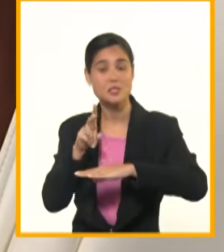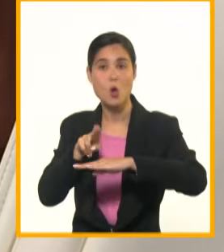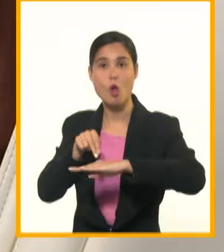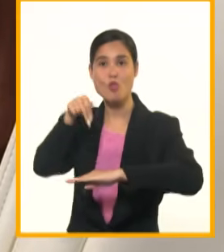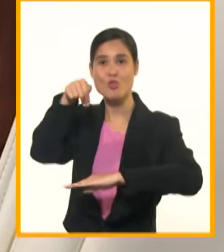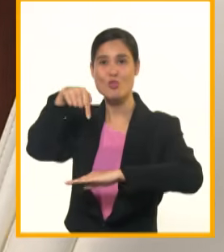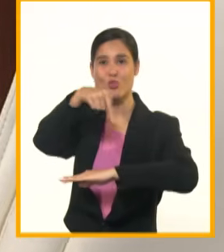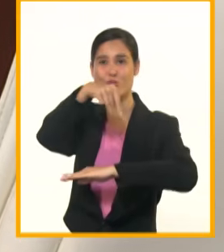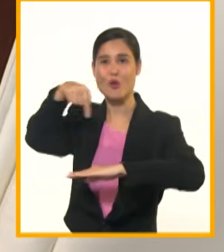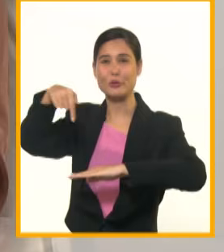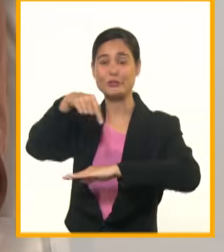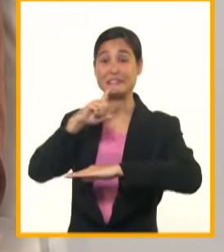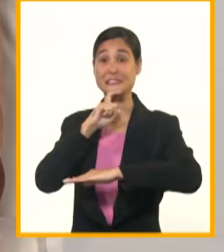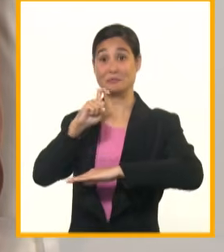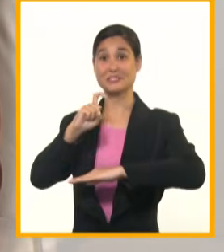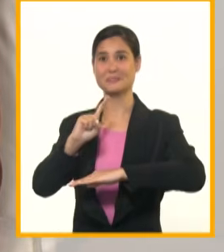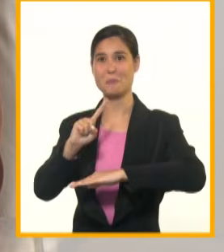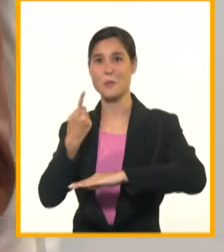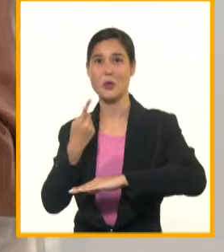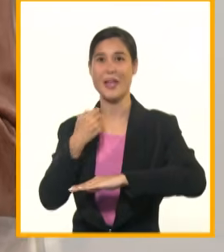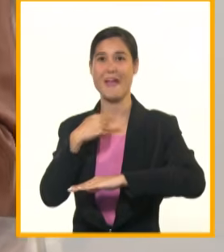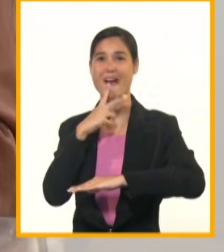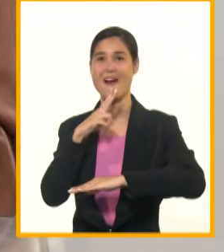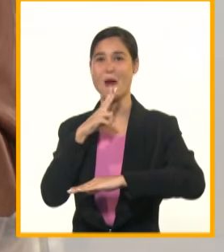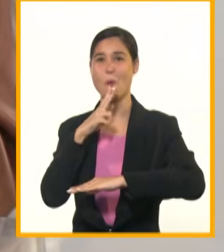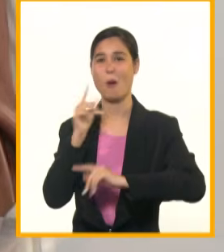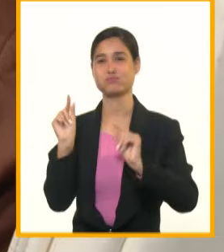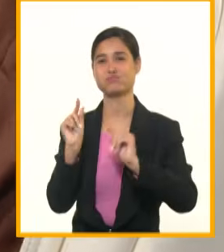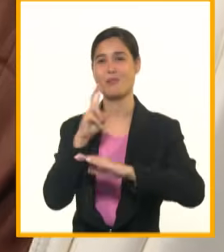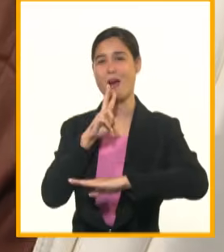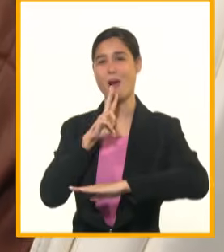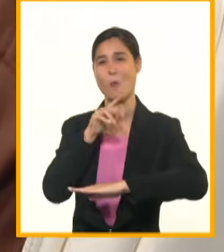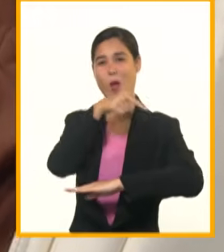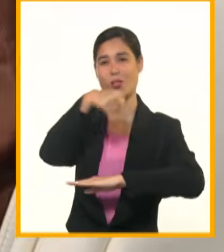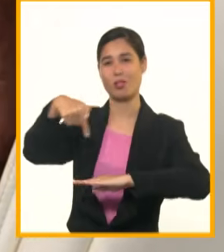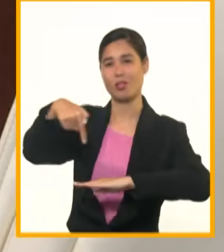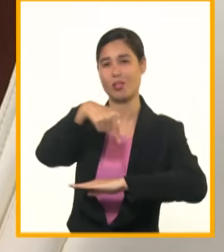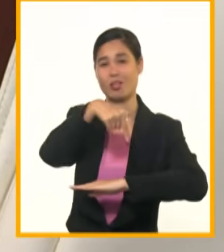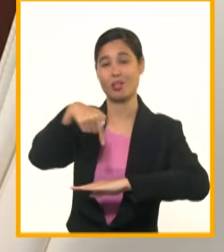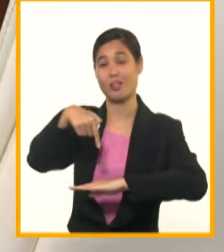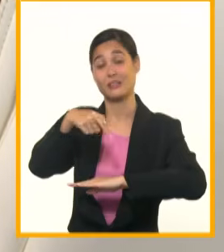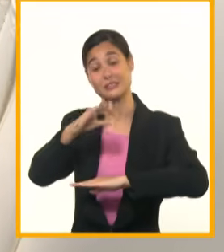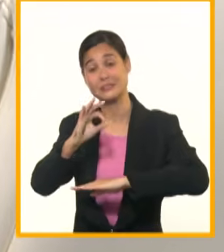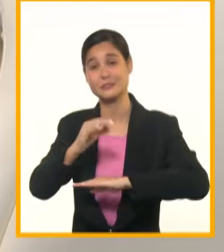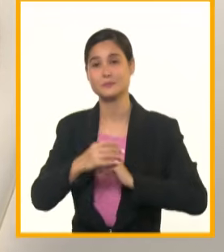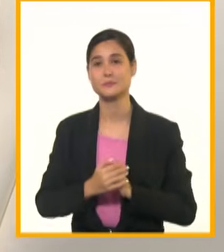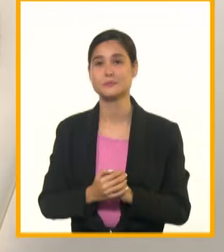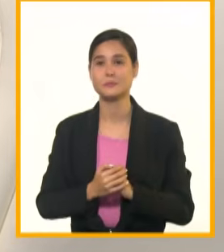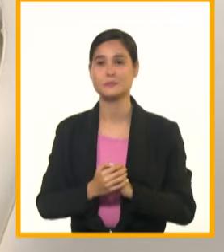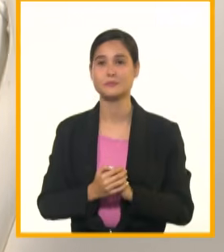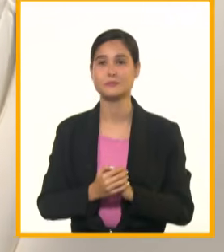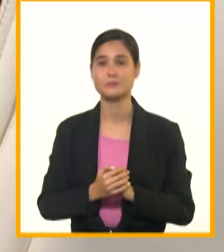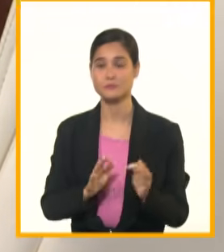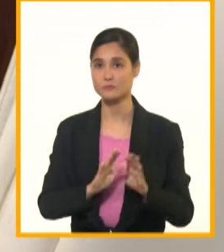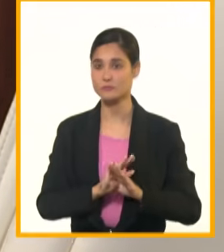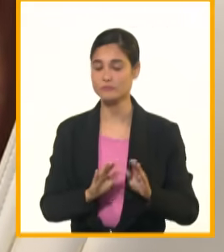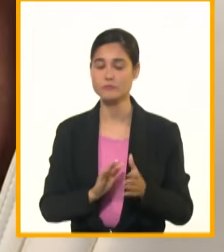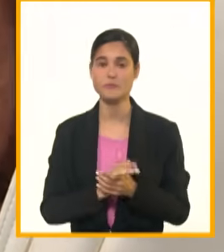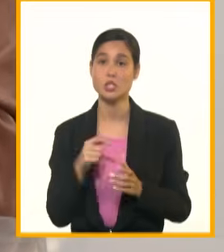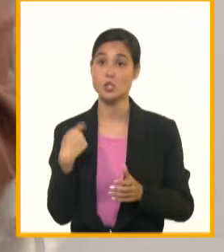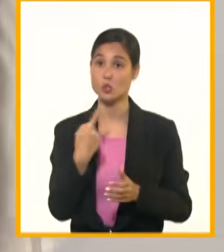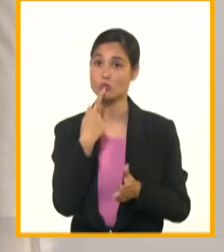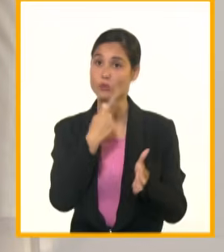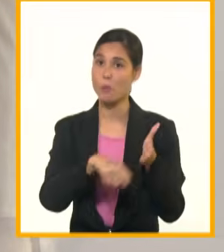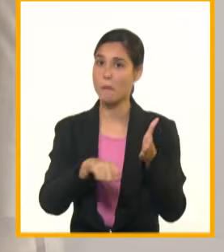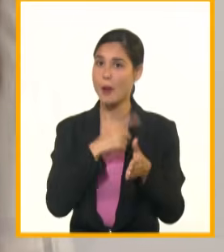que atenderlo y hay que hacerlo. ¿Ya tienen empresas municipales en todos los territorios? Nosotros, la estructura que organizamos